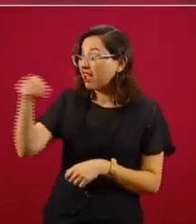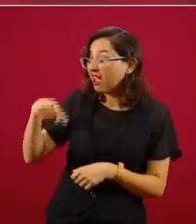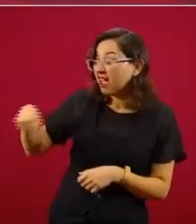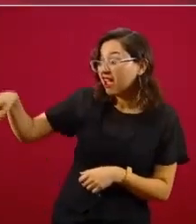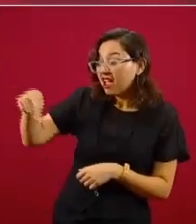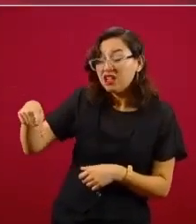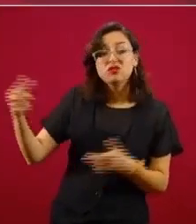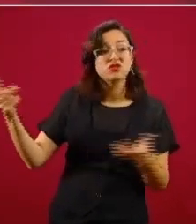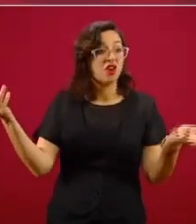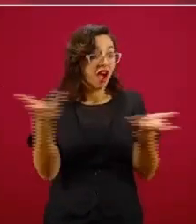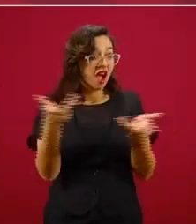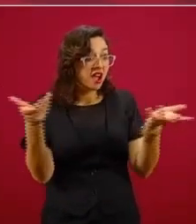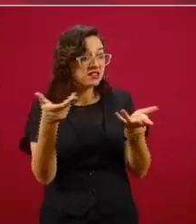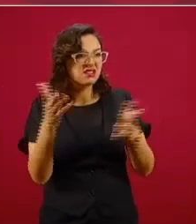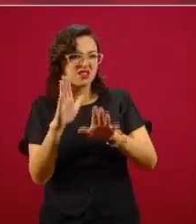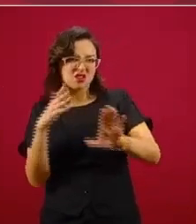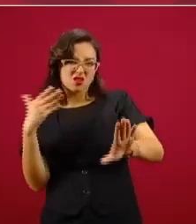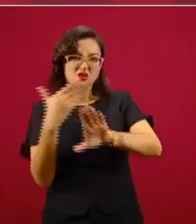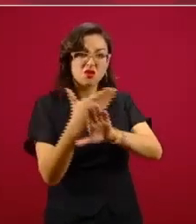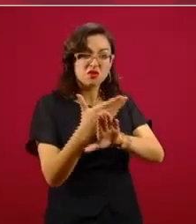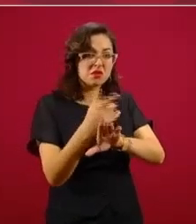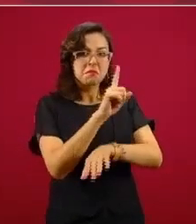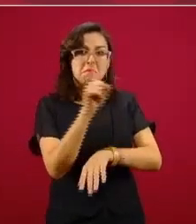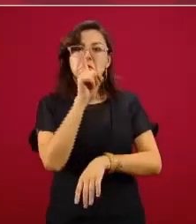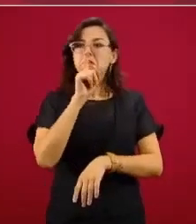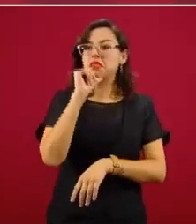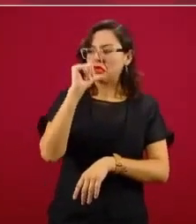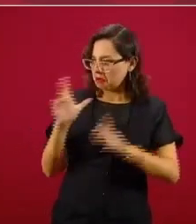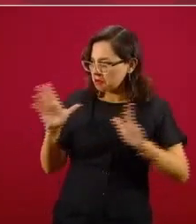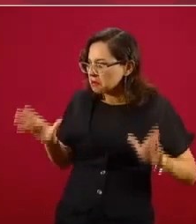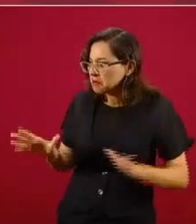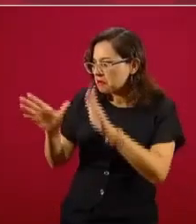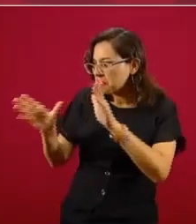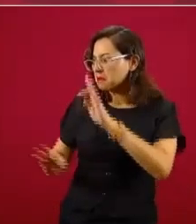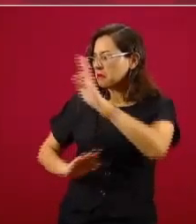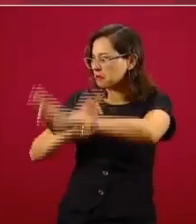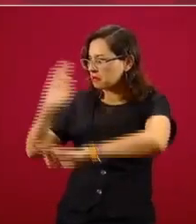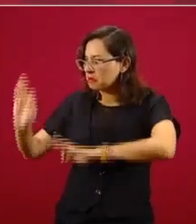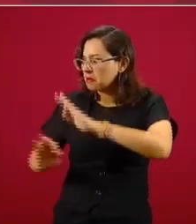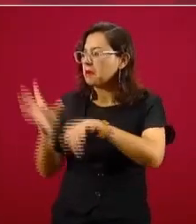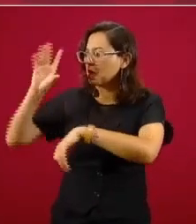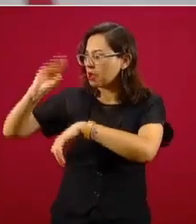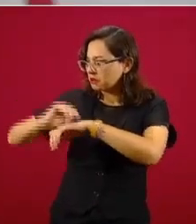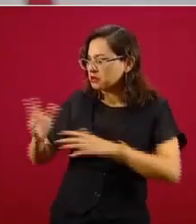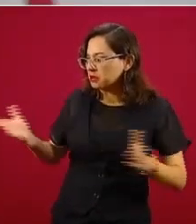impulsados por el régimen, tolerados por el régimen,